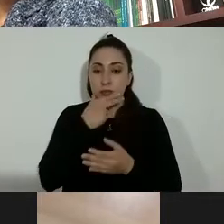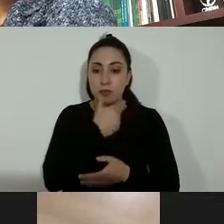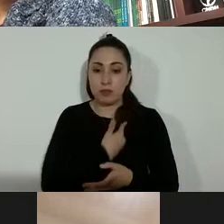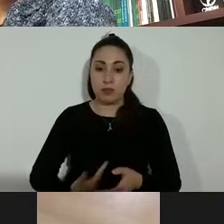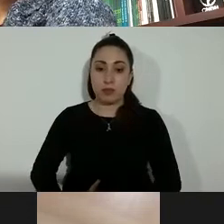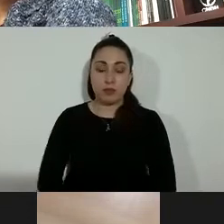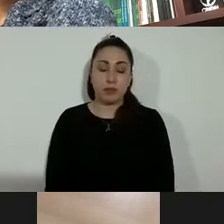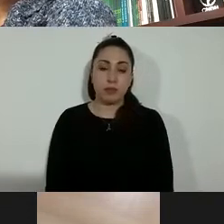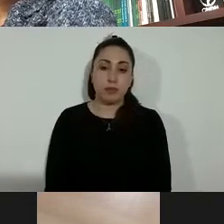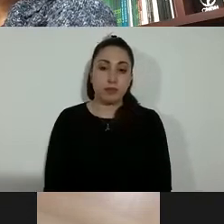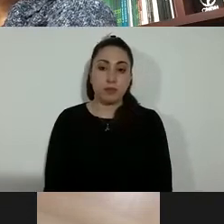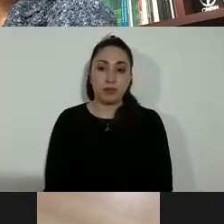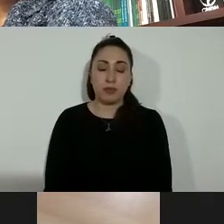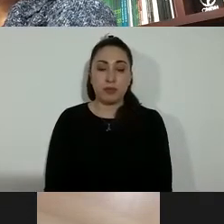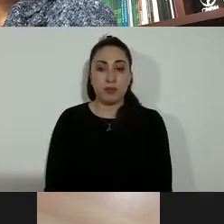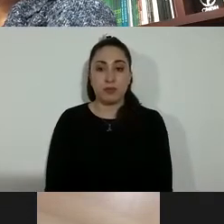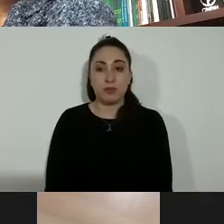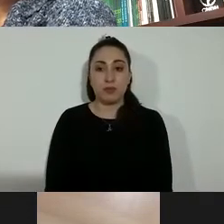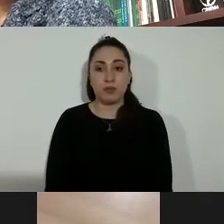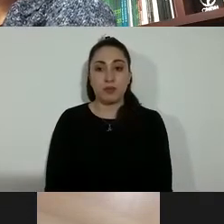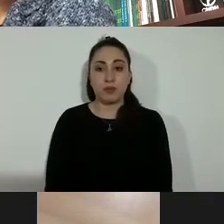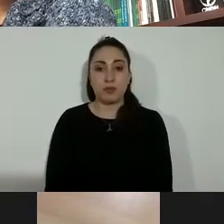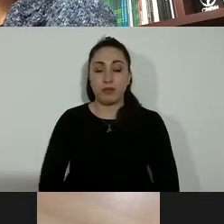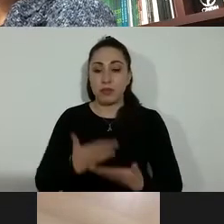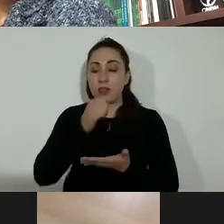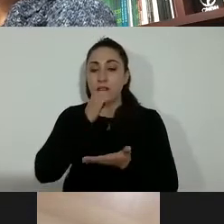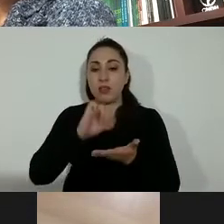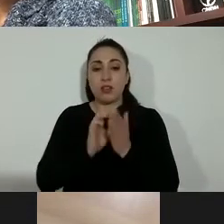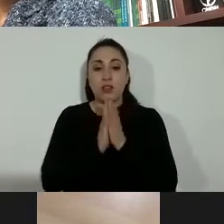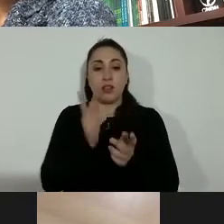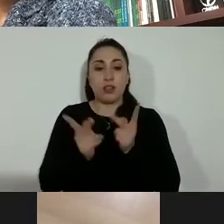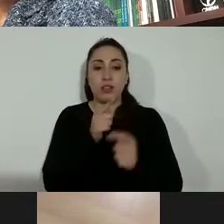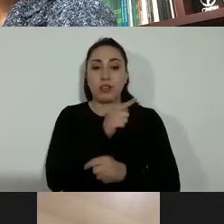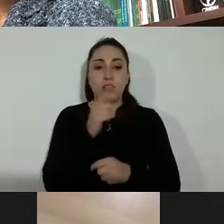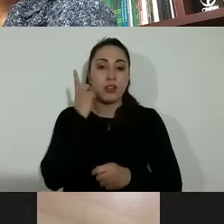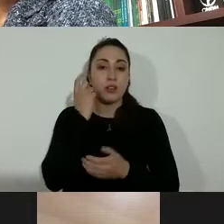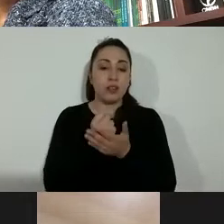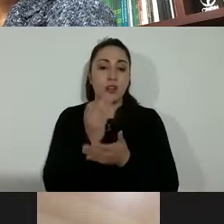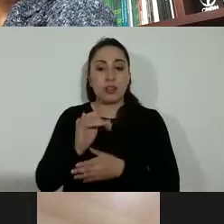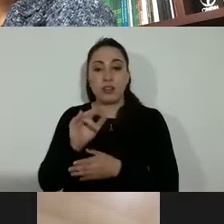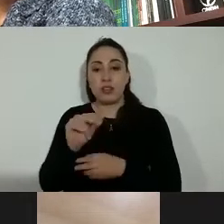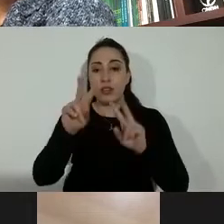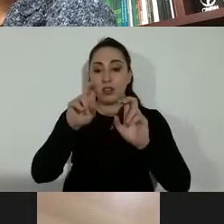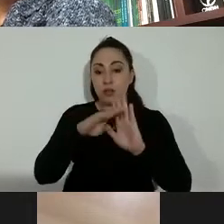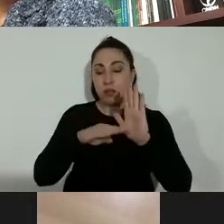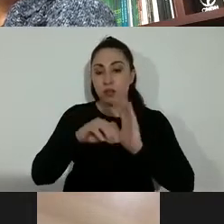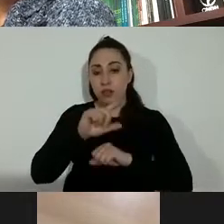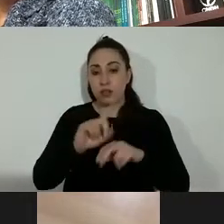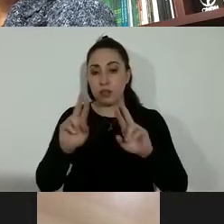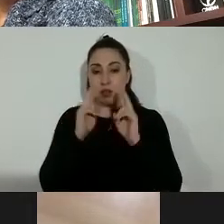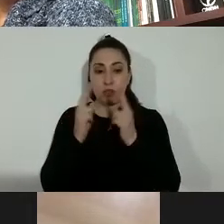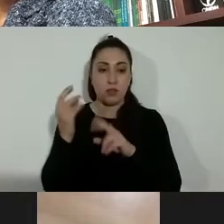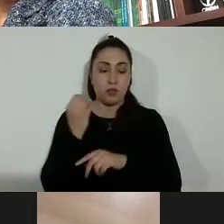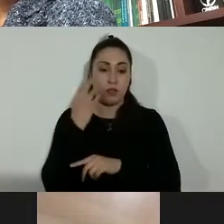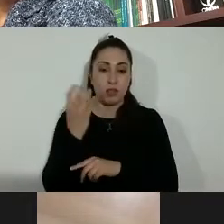Muchas gracias, secretario. Le solicito someter a votación la aprobación del orden del día. Por instrucciones del presidente, se procede